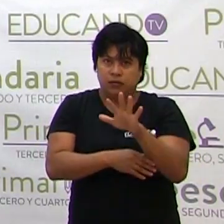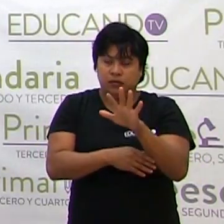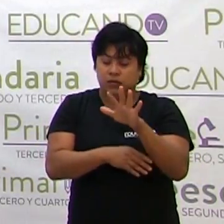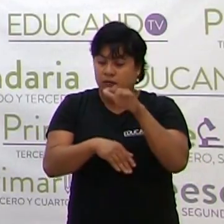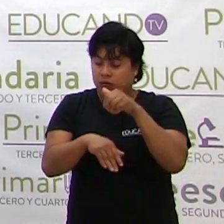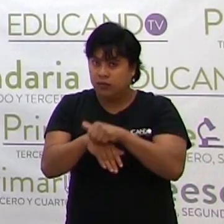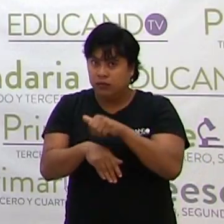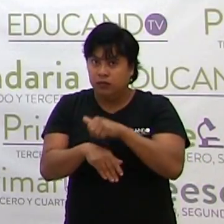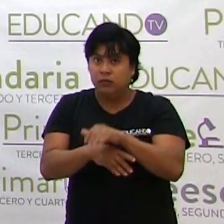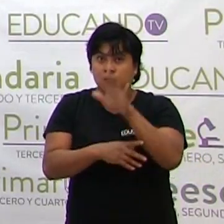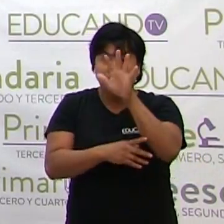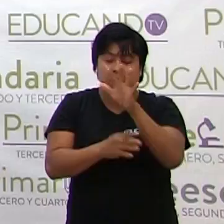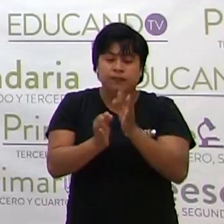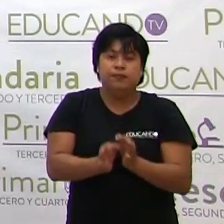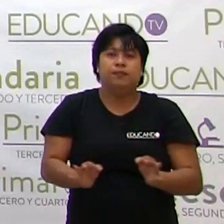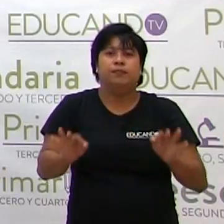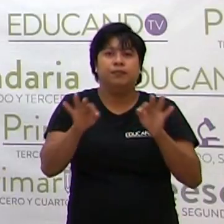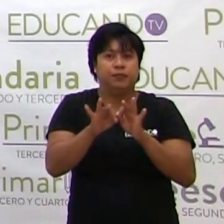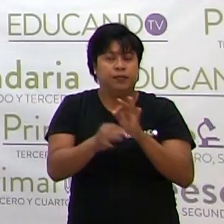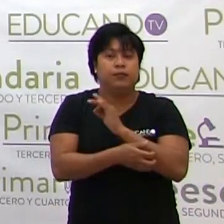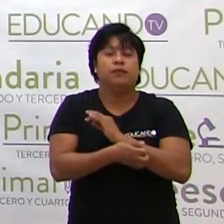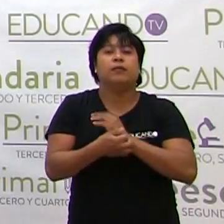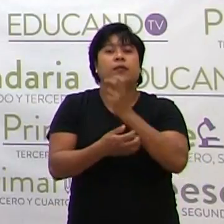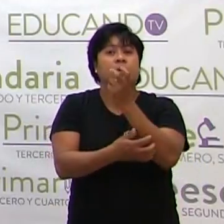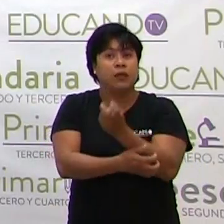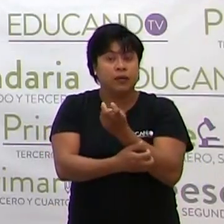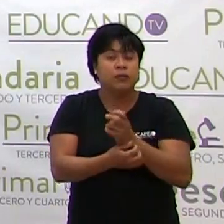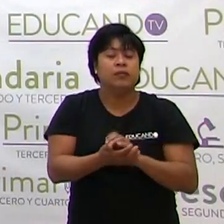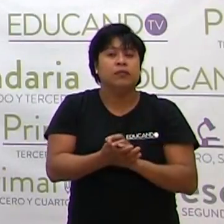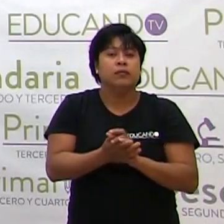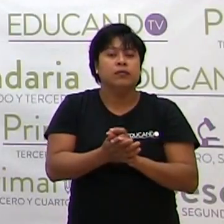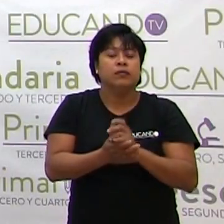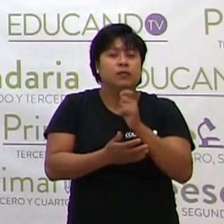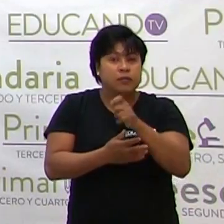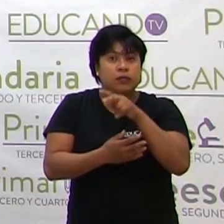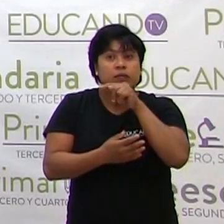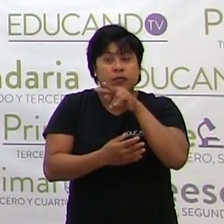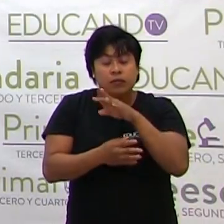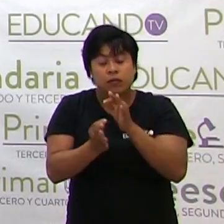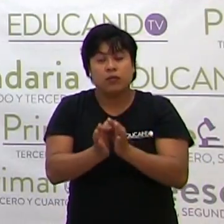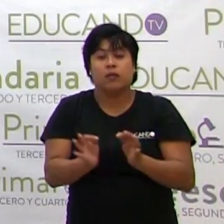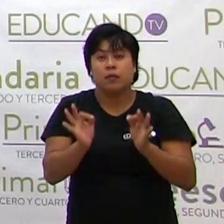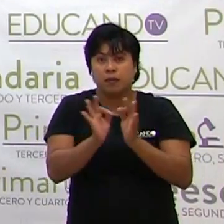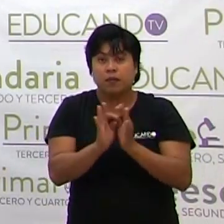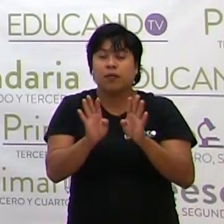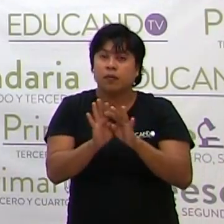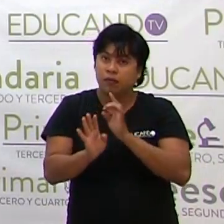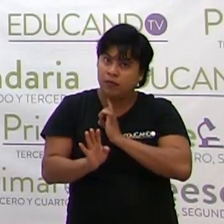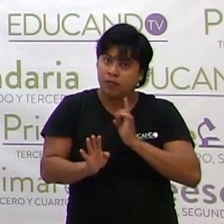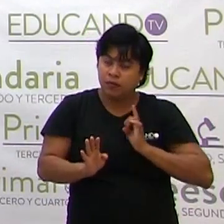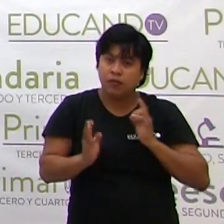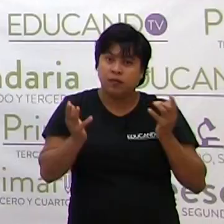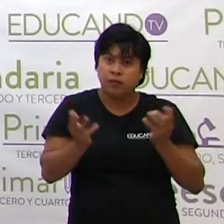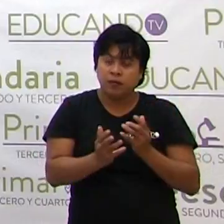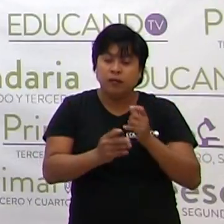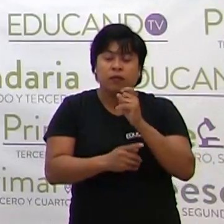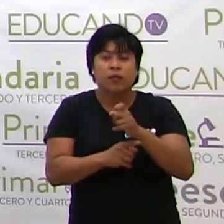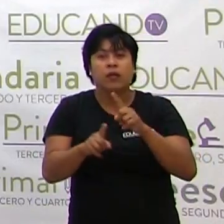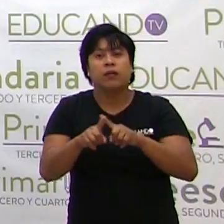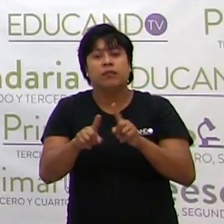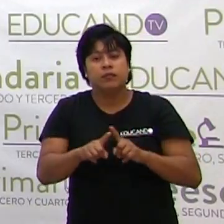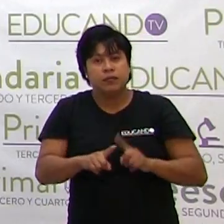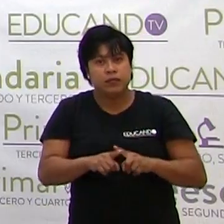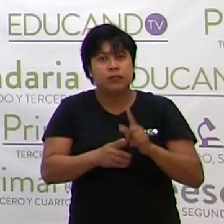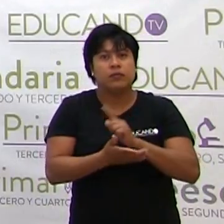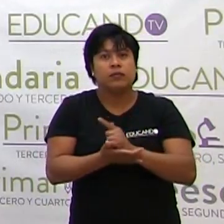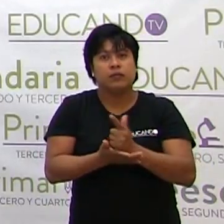número 5, muy importante, esta parte es también muy importante referirnos a los tipos de libros